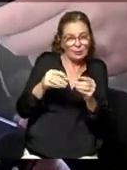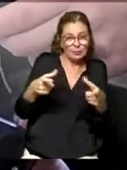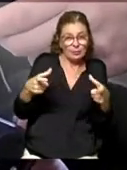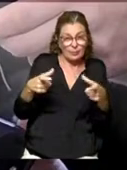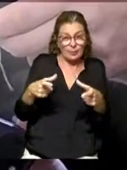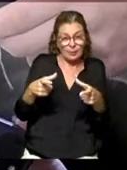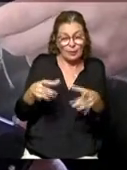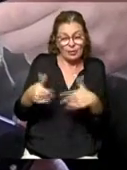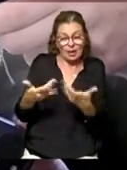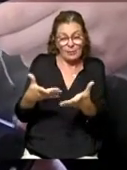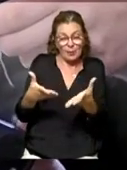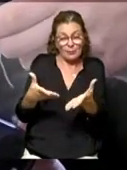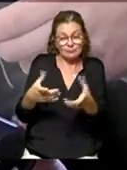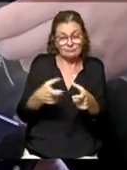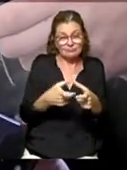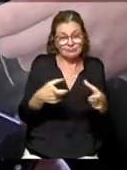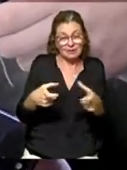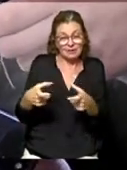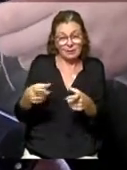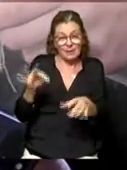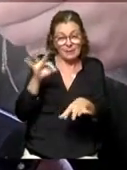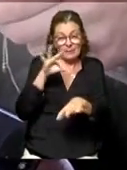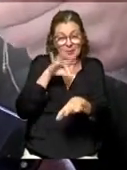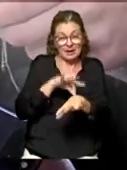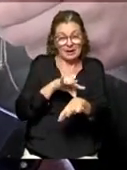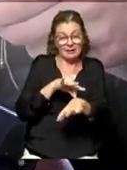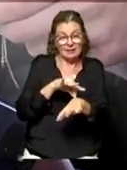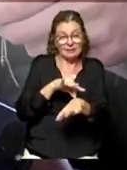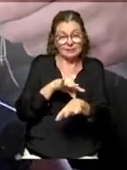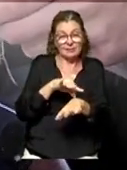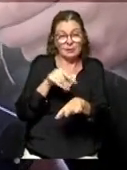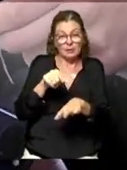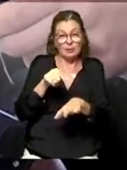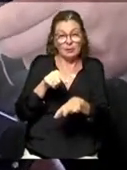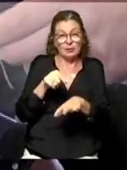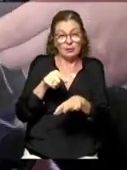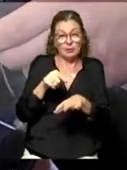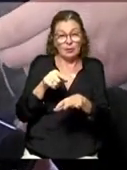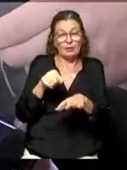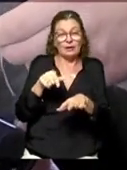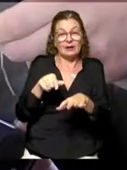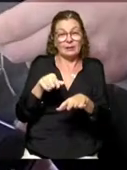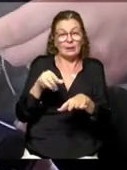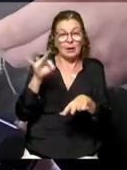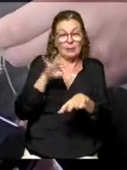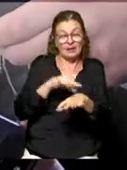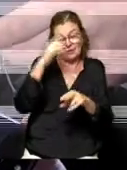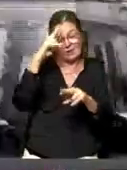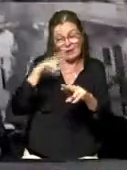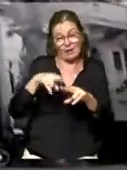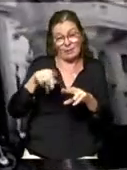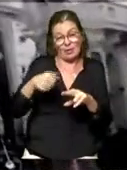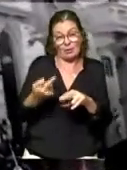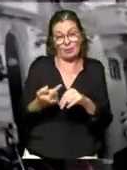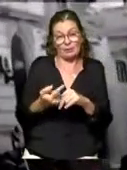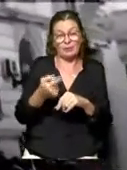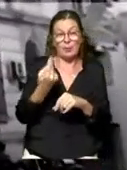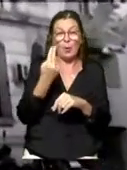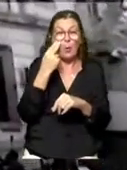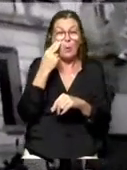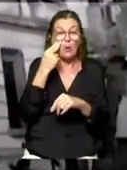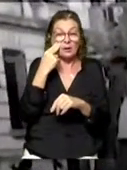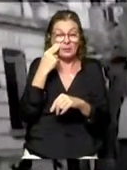le brindamos y que nos va a picar a nosotros, o sea, el mosquito que nosotros criamos es el que nos va a enfermar. Tenemos un